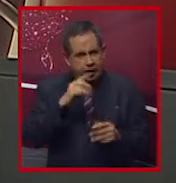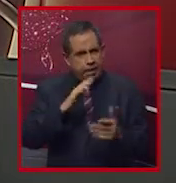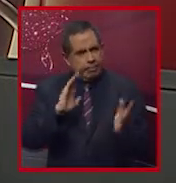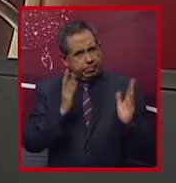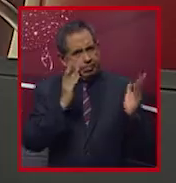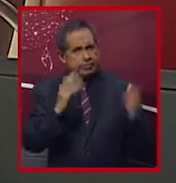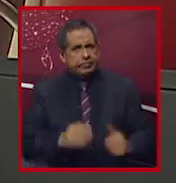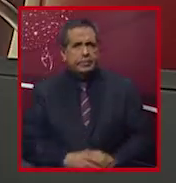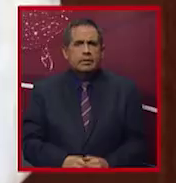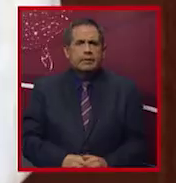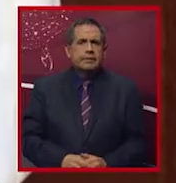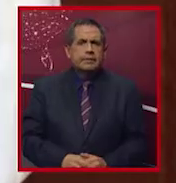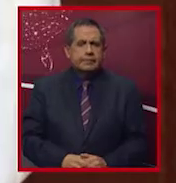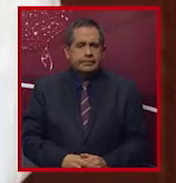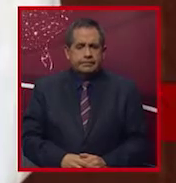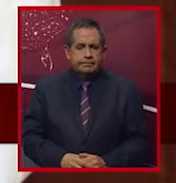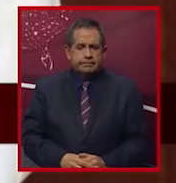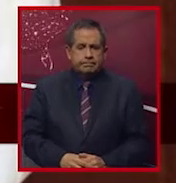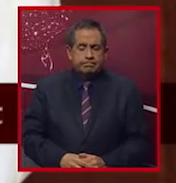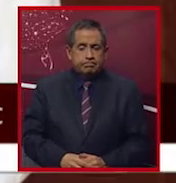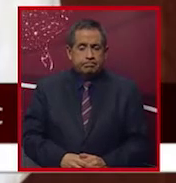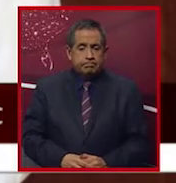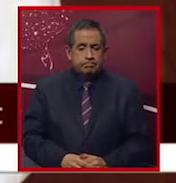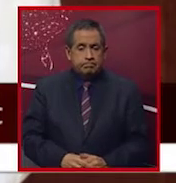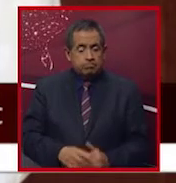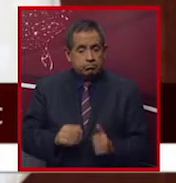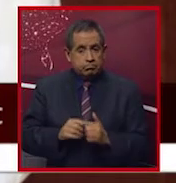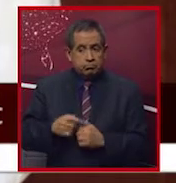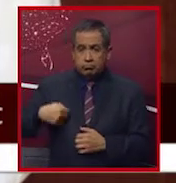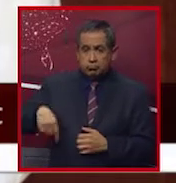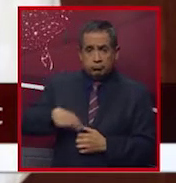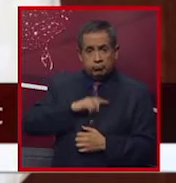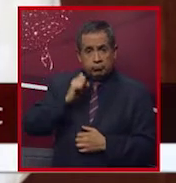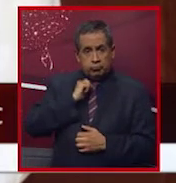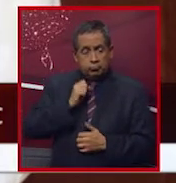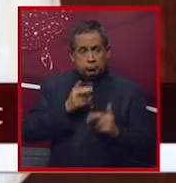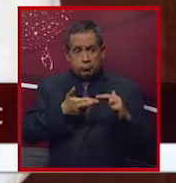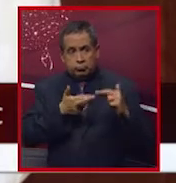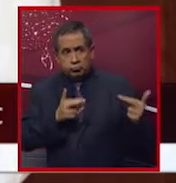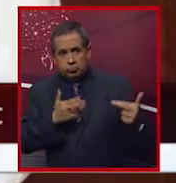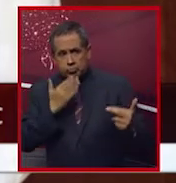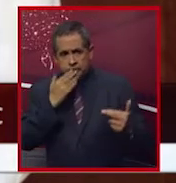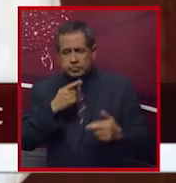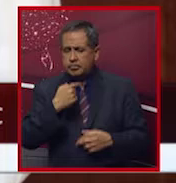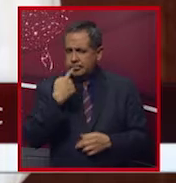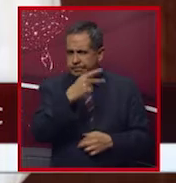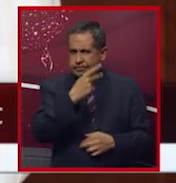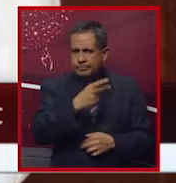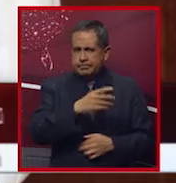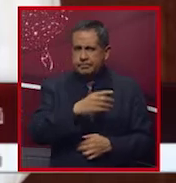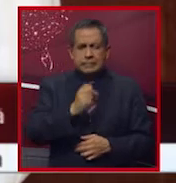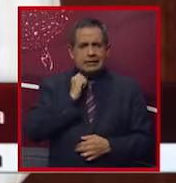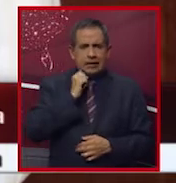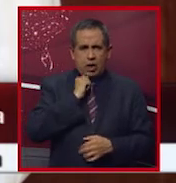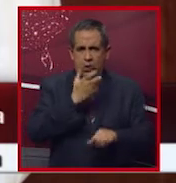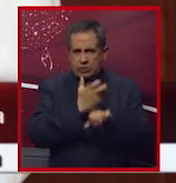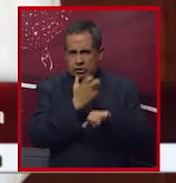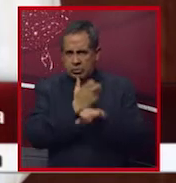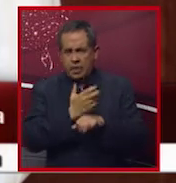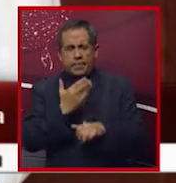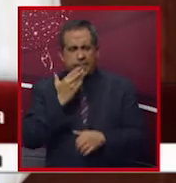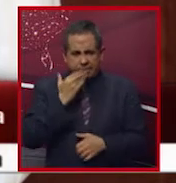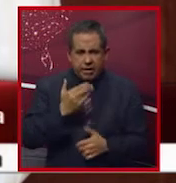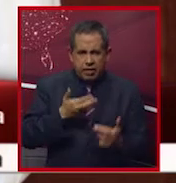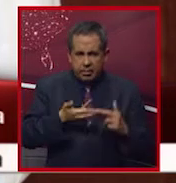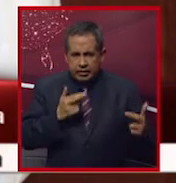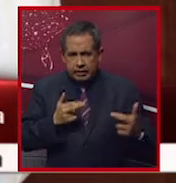Estados Unidos. A través de la relación que hemos sostenido con los congresistas norteamericanos, vamos